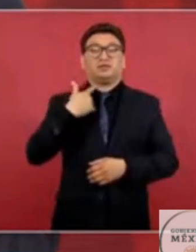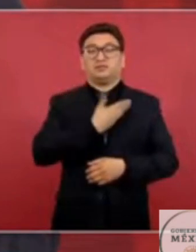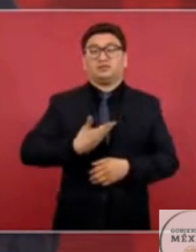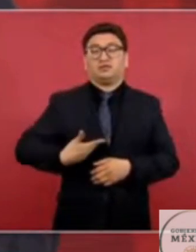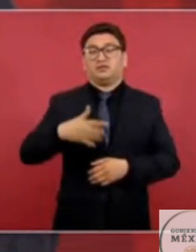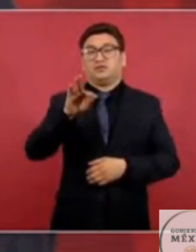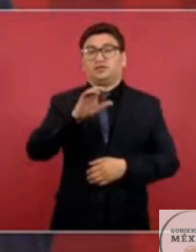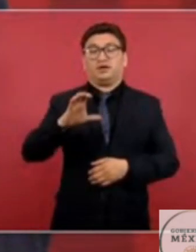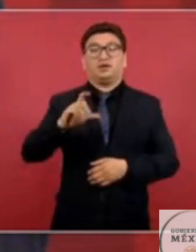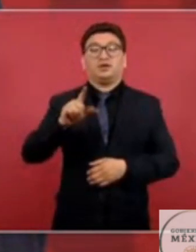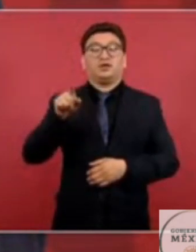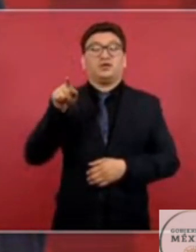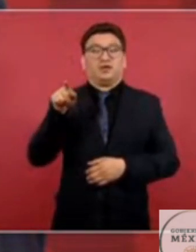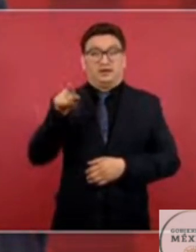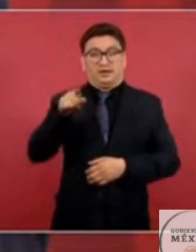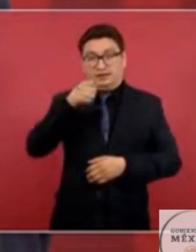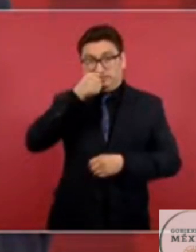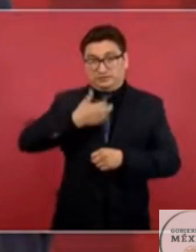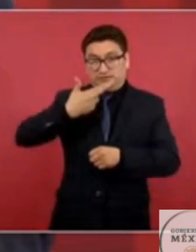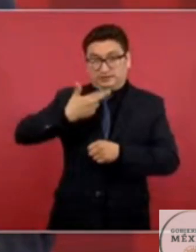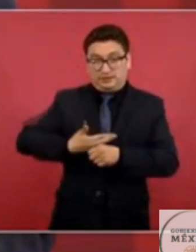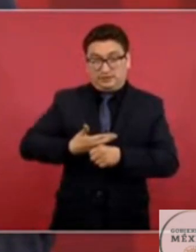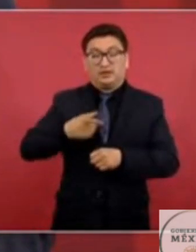que el secretario de Seguridad